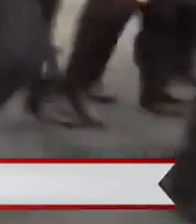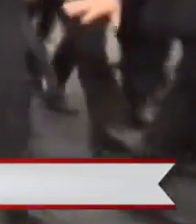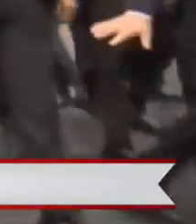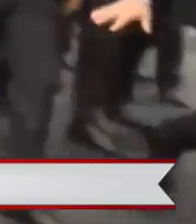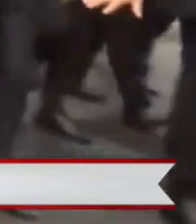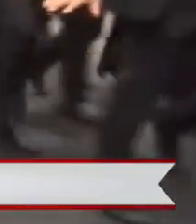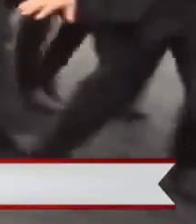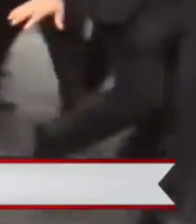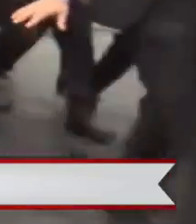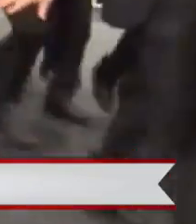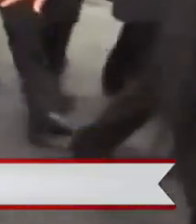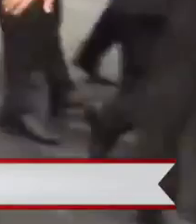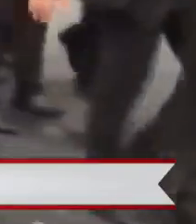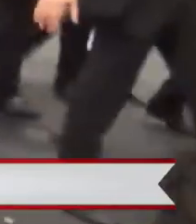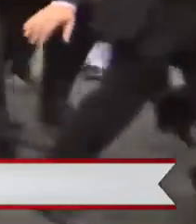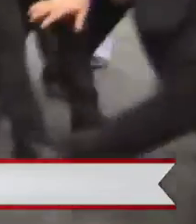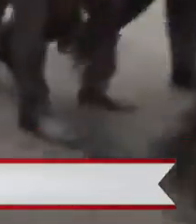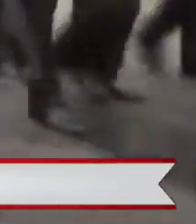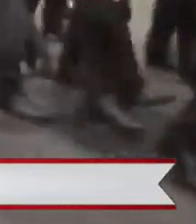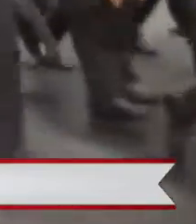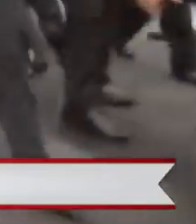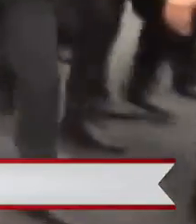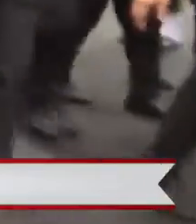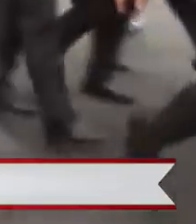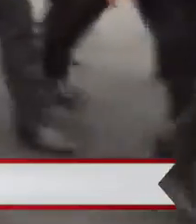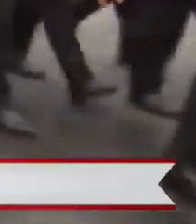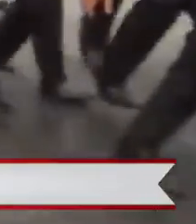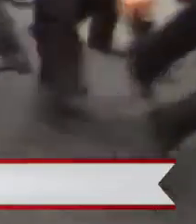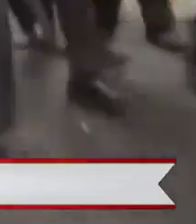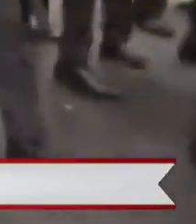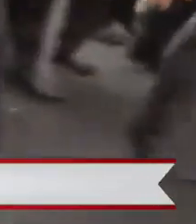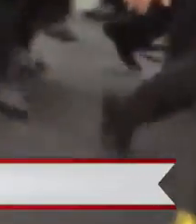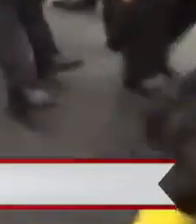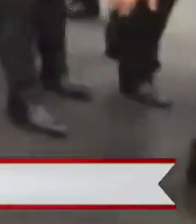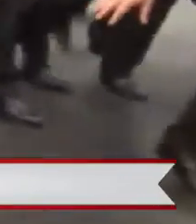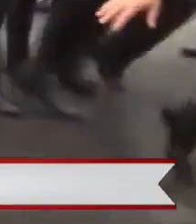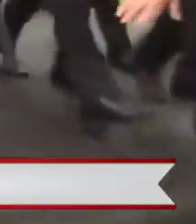seguridad del Estado se encuentra también rodeando a la familia y algunos congresistas